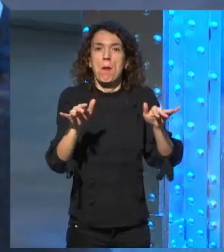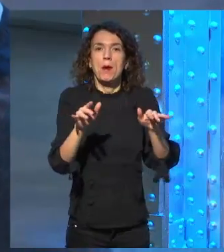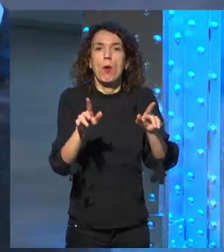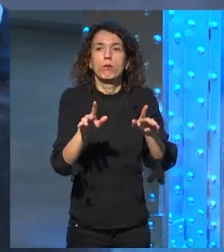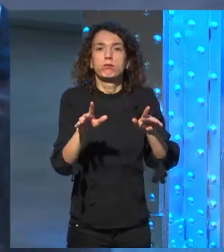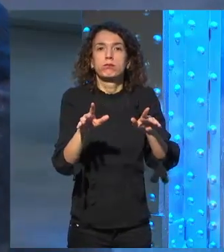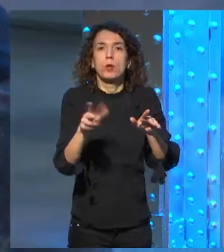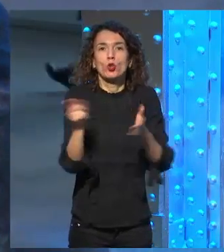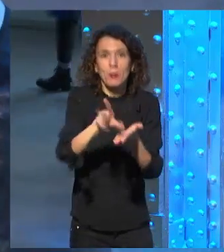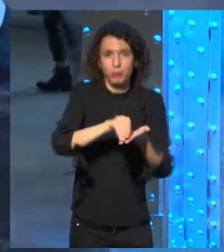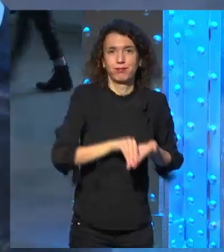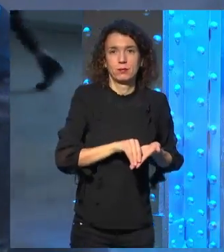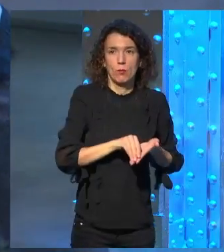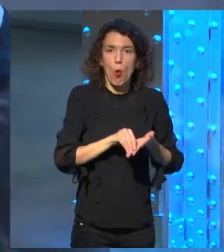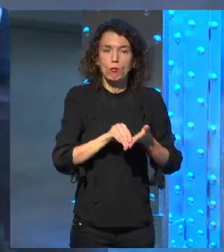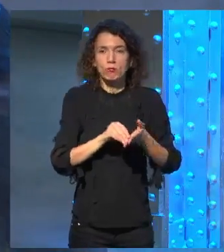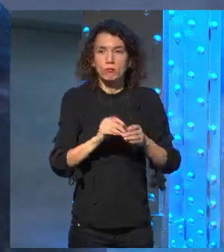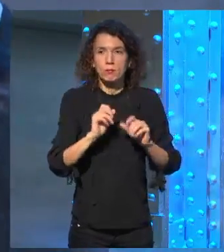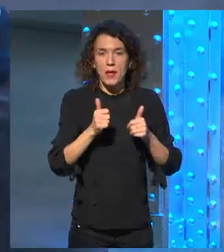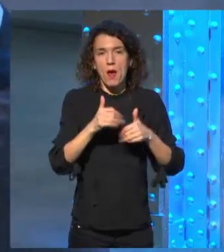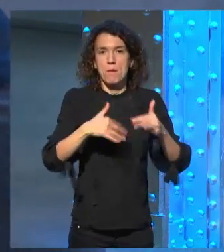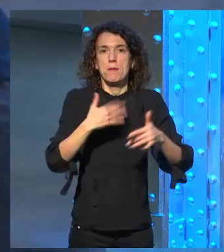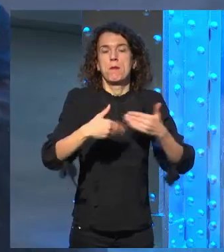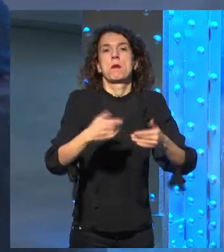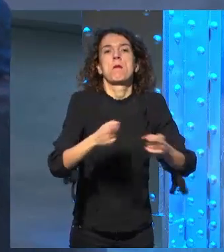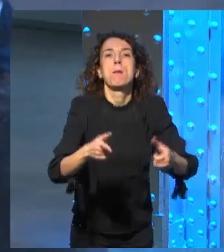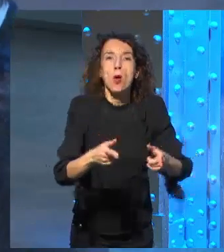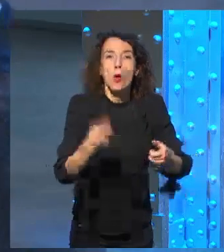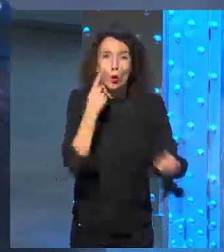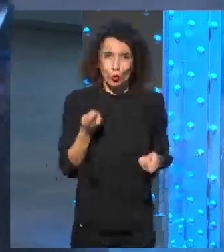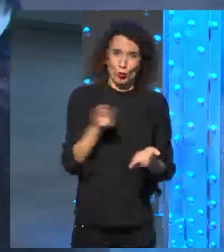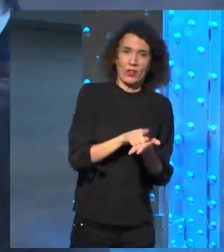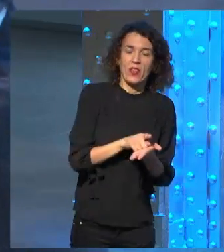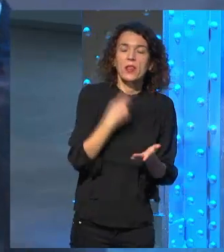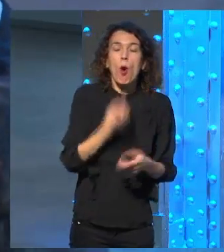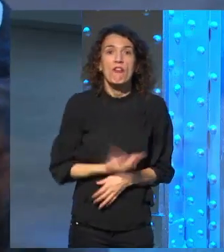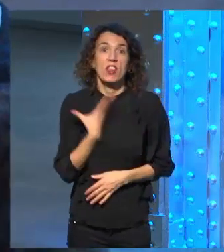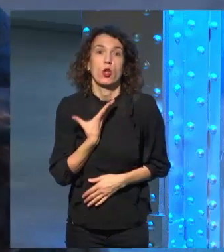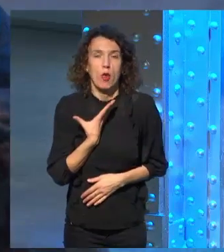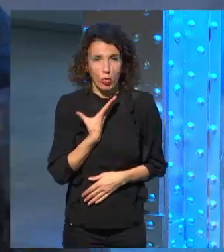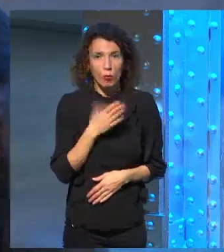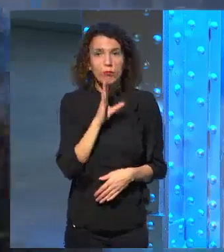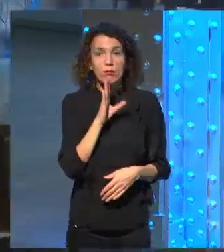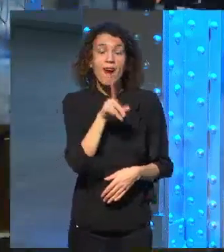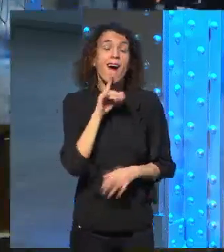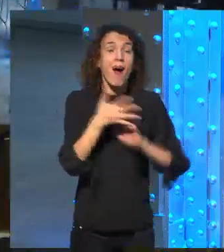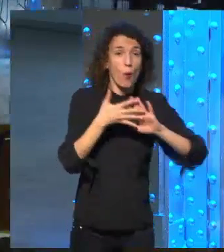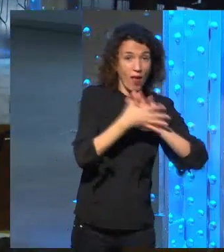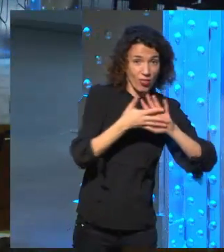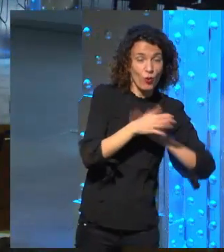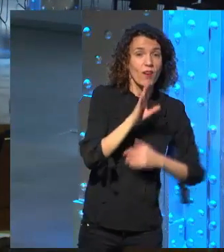como empujones. Lo abandonan, exactamente. ¿No? Exactamente. ¿Y cómo como aficionado? Además aquí, Javier, perdona, que ahora que estamos